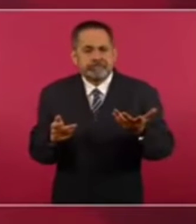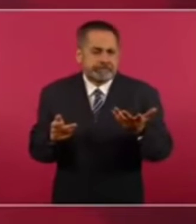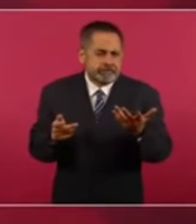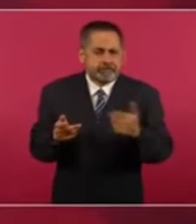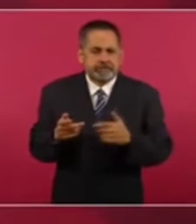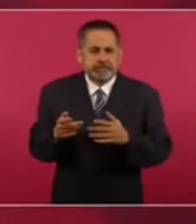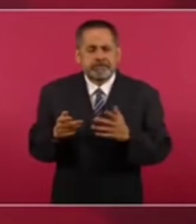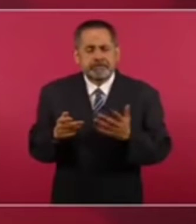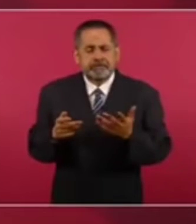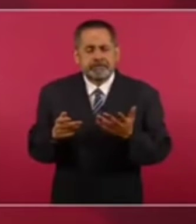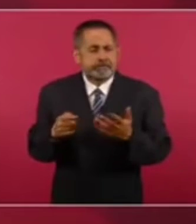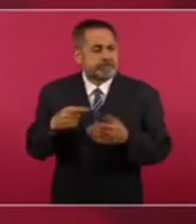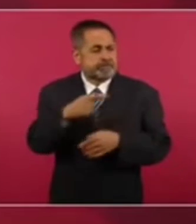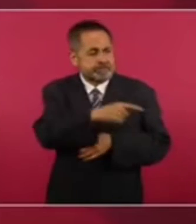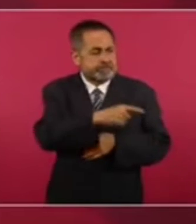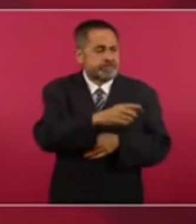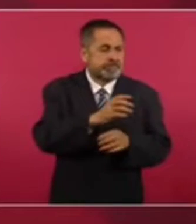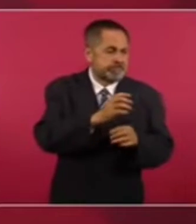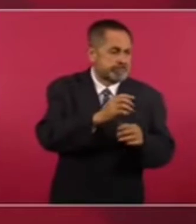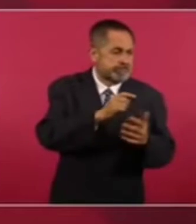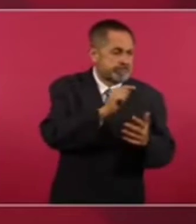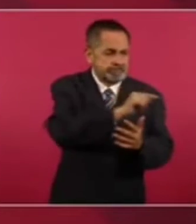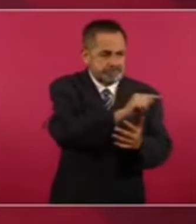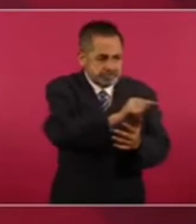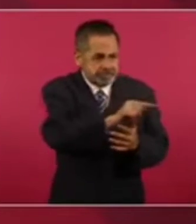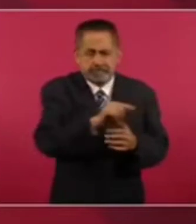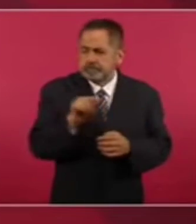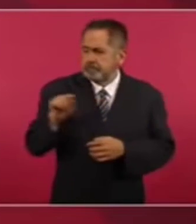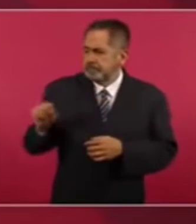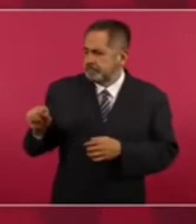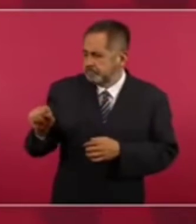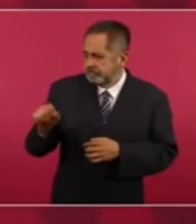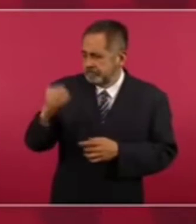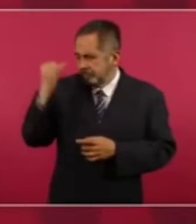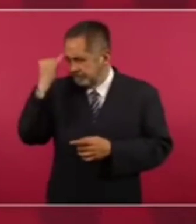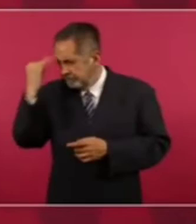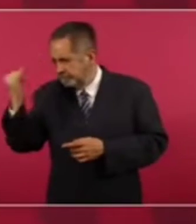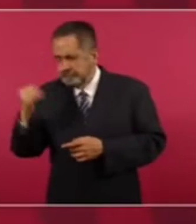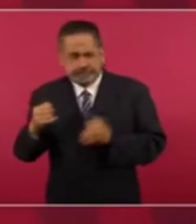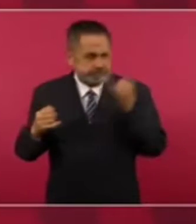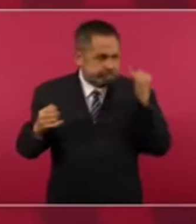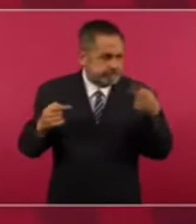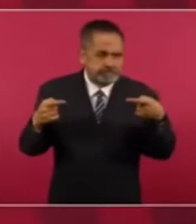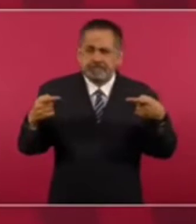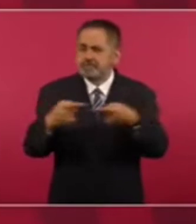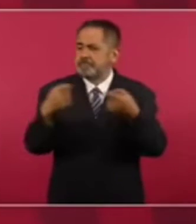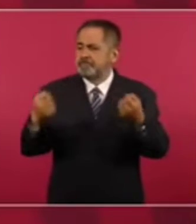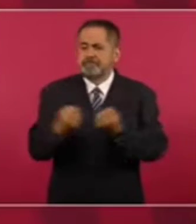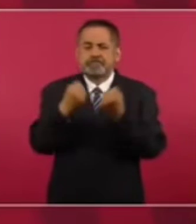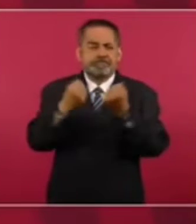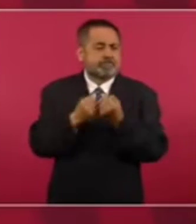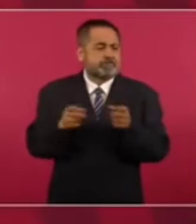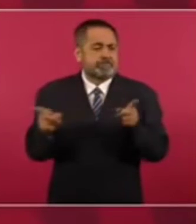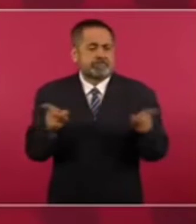a la confrontación de ideas, a la confrontación política.